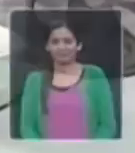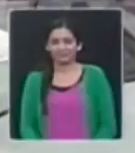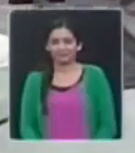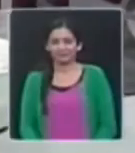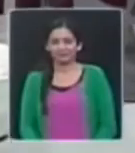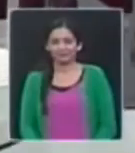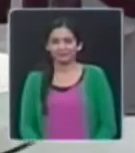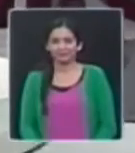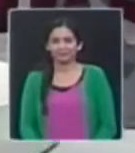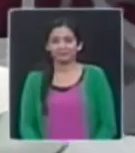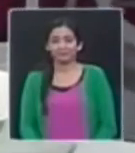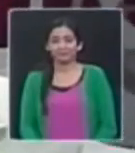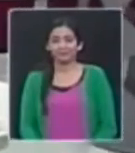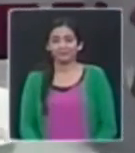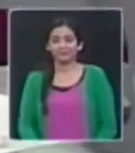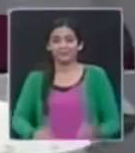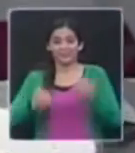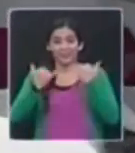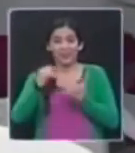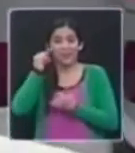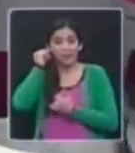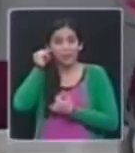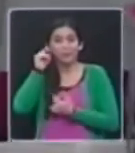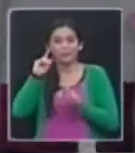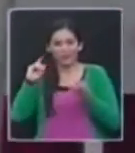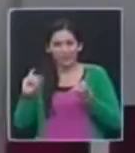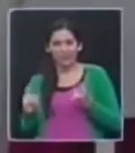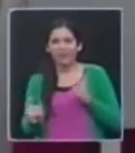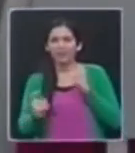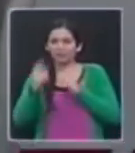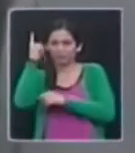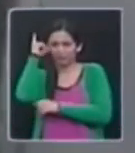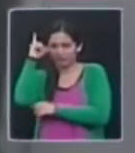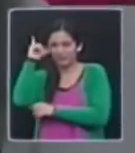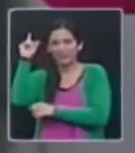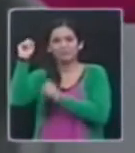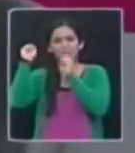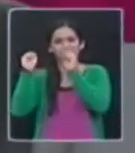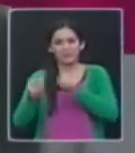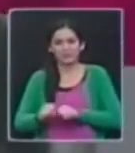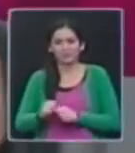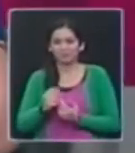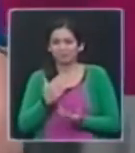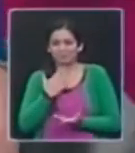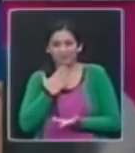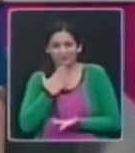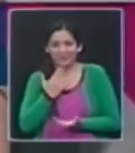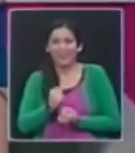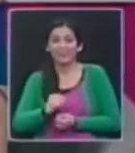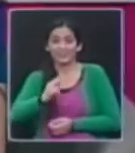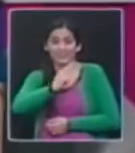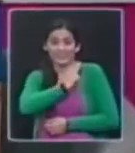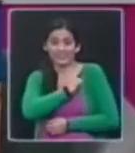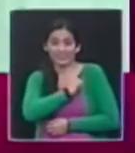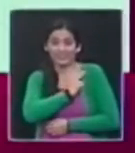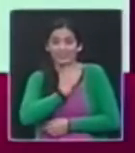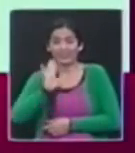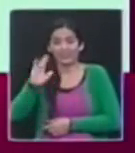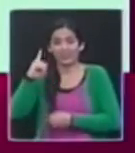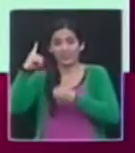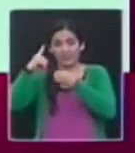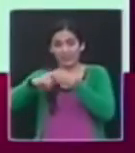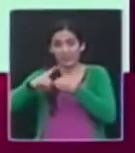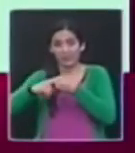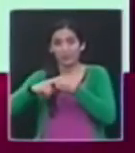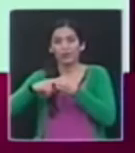Transforma la norma Mujeres hacia el Liderazgo es una campaña que inició como un proyecto de tesis de estudiantes de la Universidad San Francisco de Quito, pero que